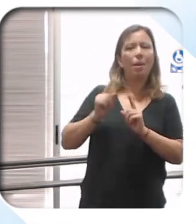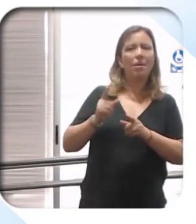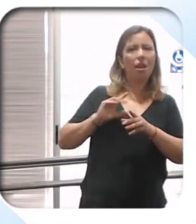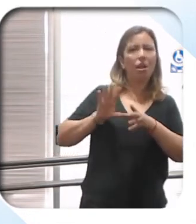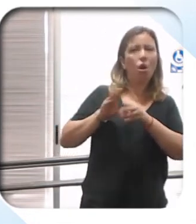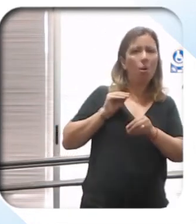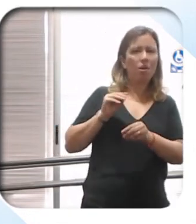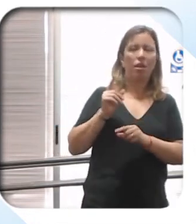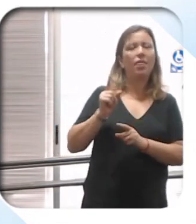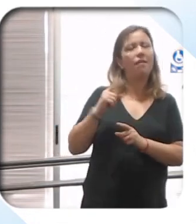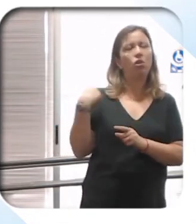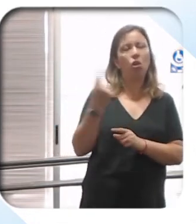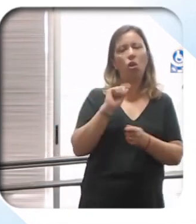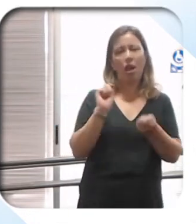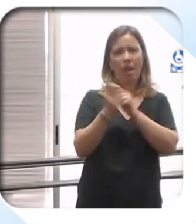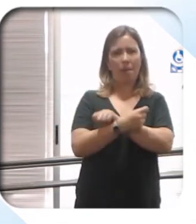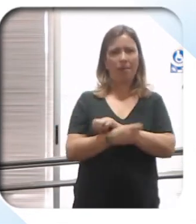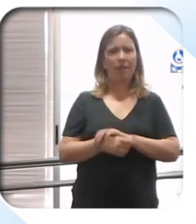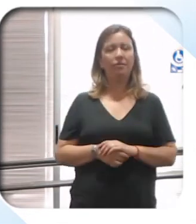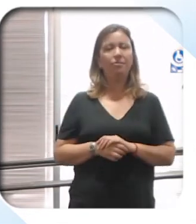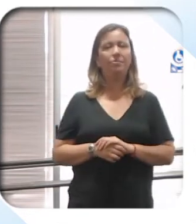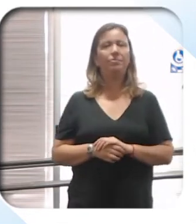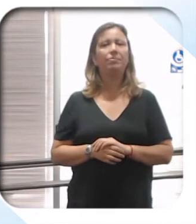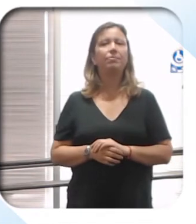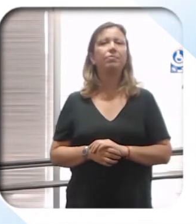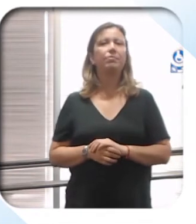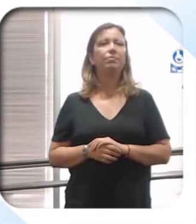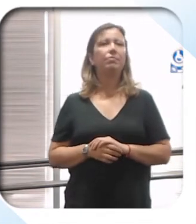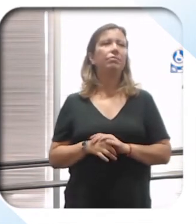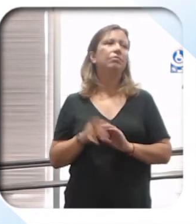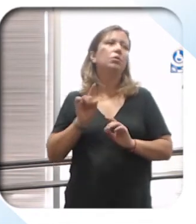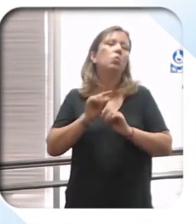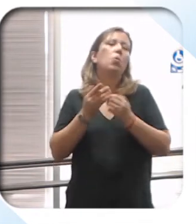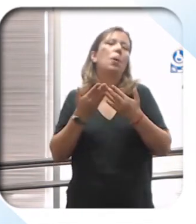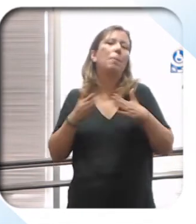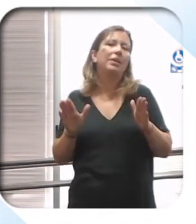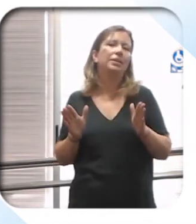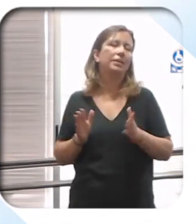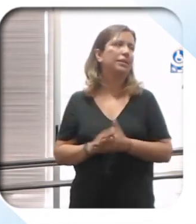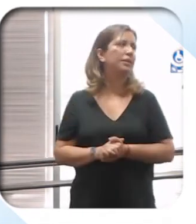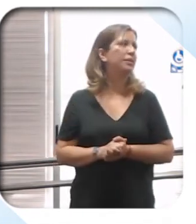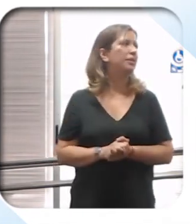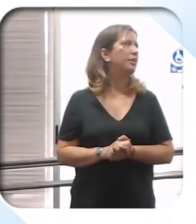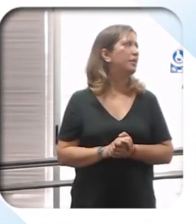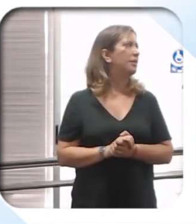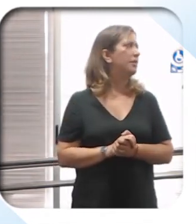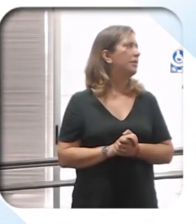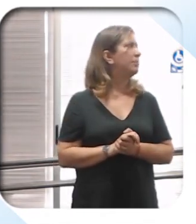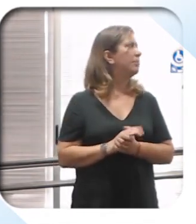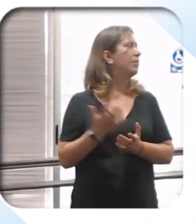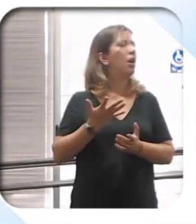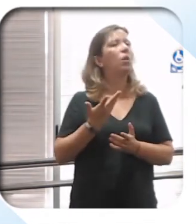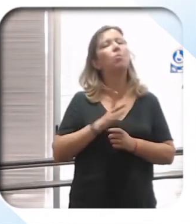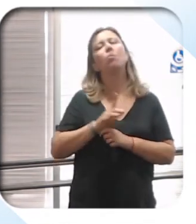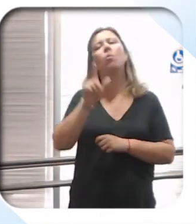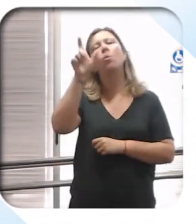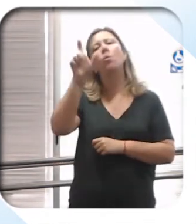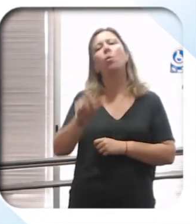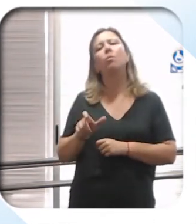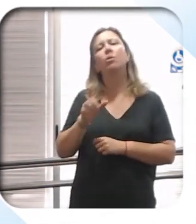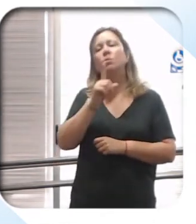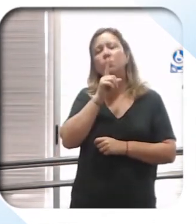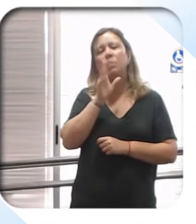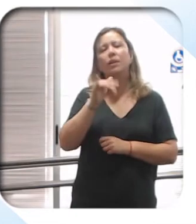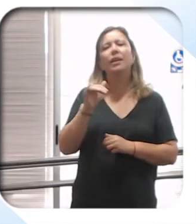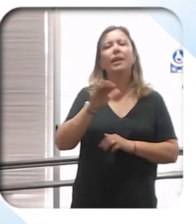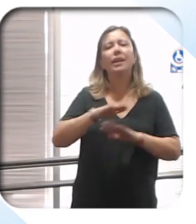Bueno, y ahora sí, eso era como una introducción, empieza cuerpos silenciados de niños, niñas